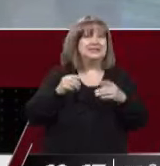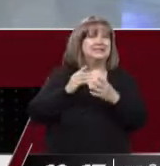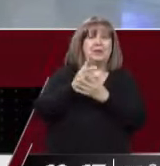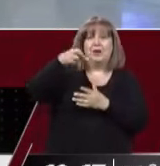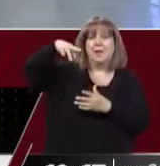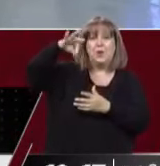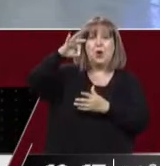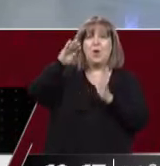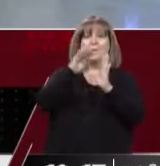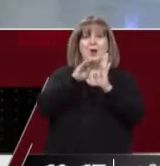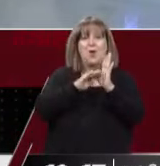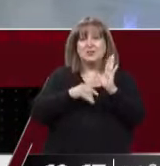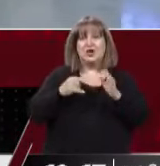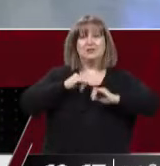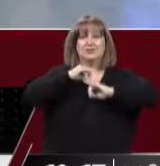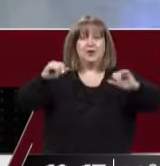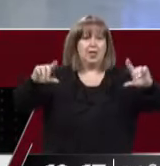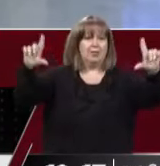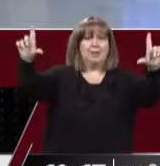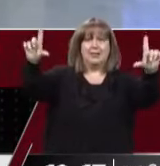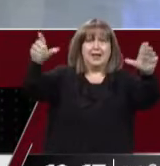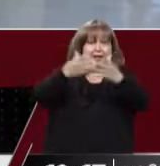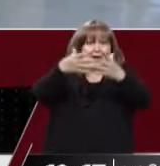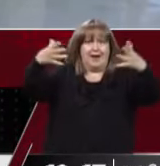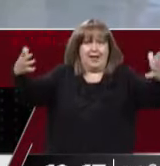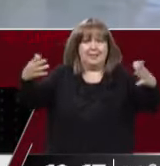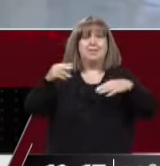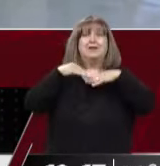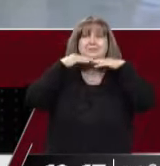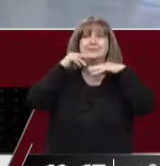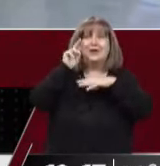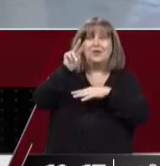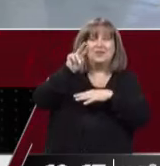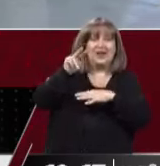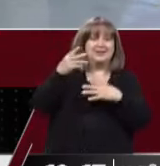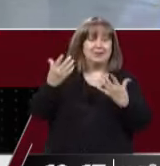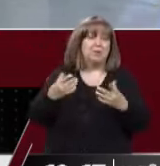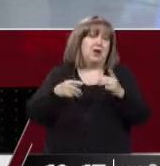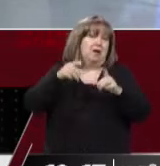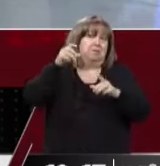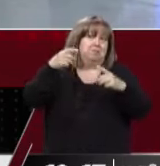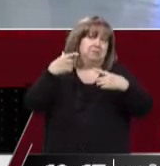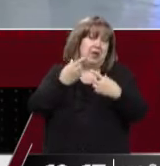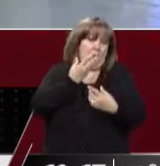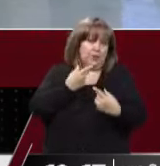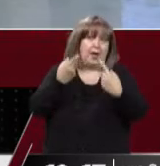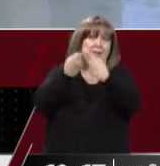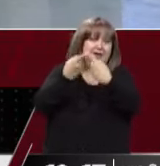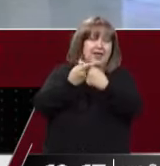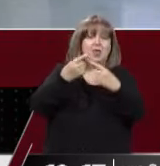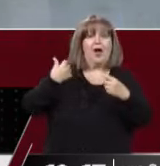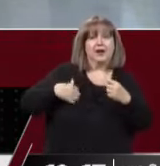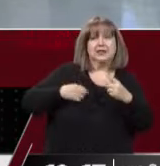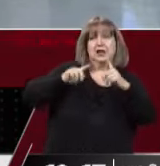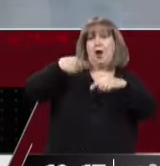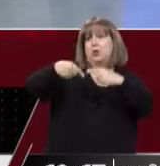y pantallas gigantes para poder ver el partido, la apertura y, por supuesto, los demás partidos que quiera la gente poder disfrutar. Siempre acompañados de